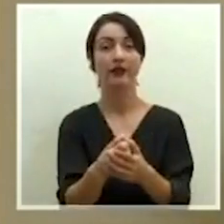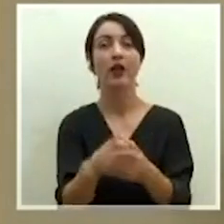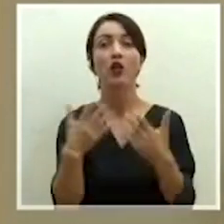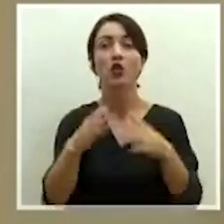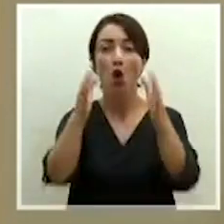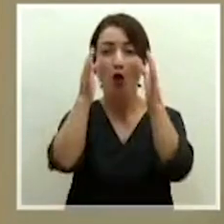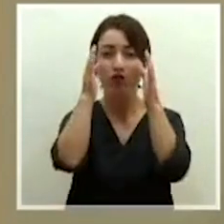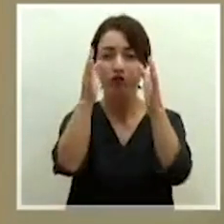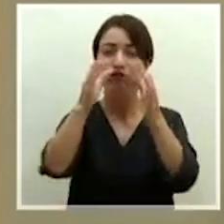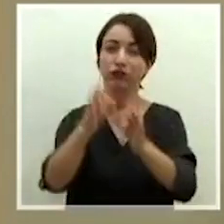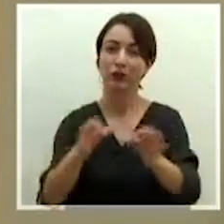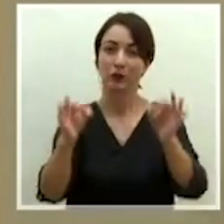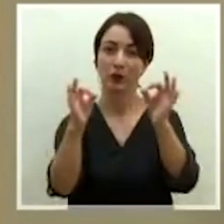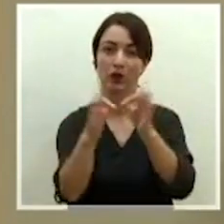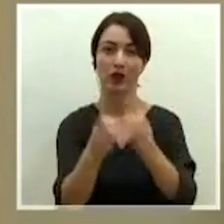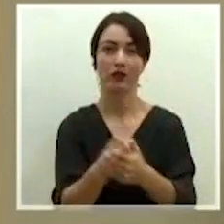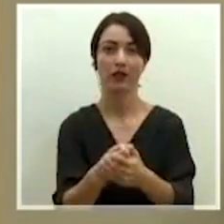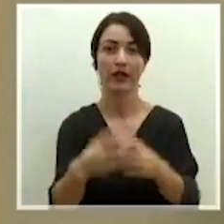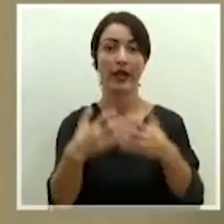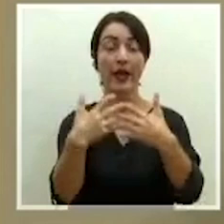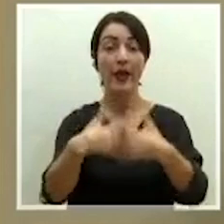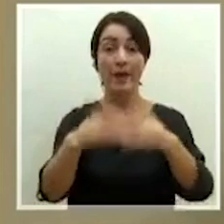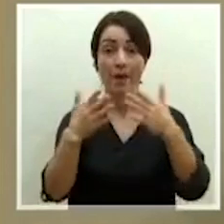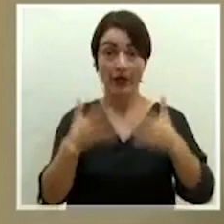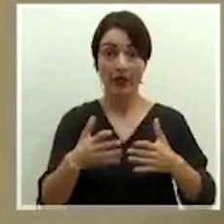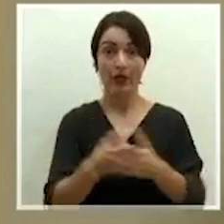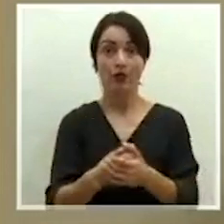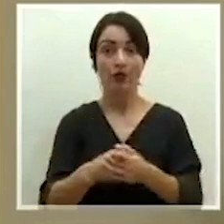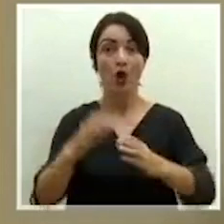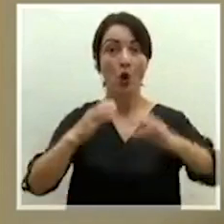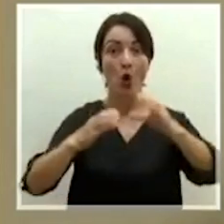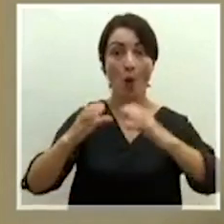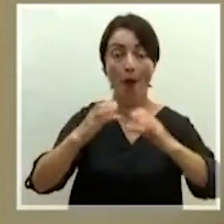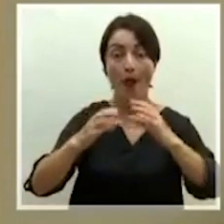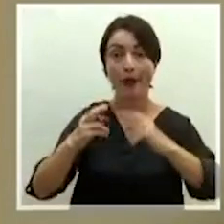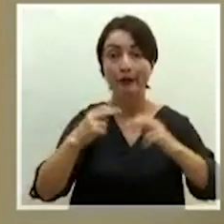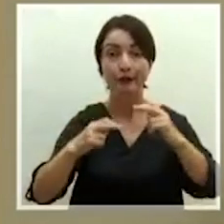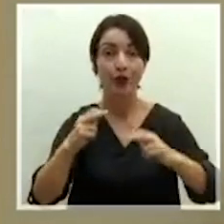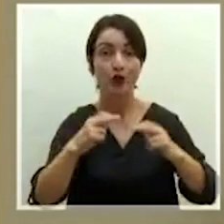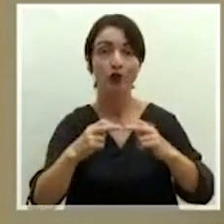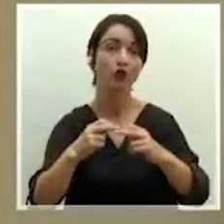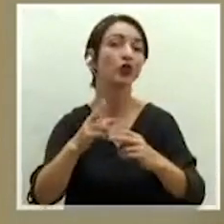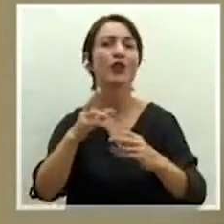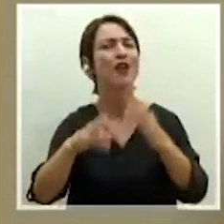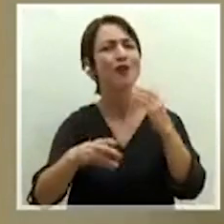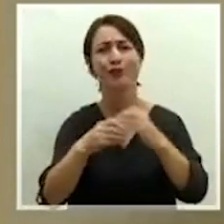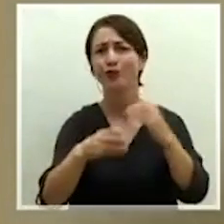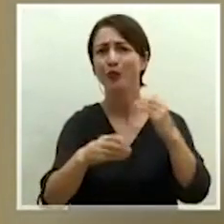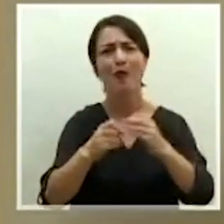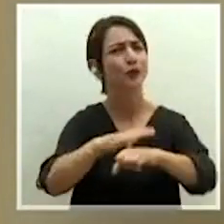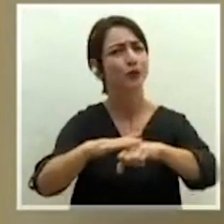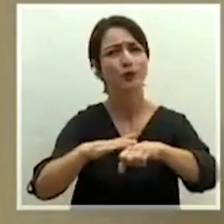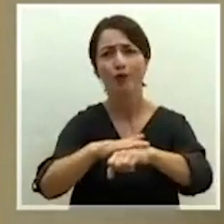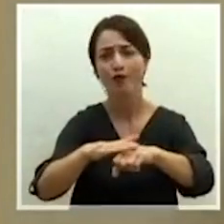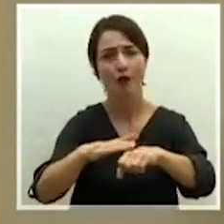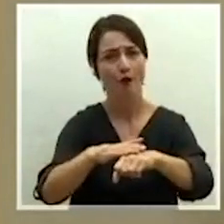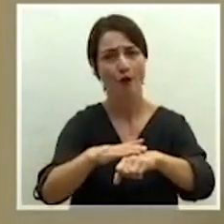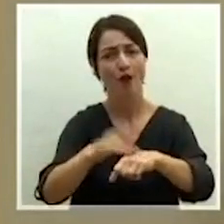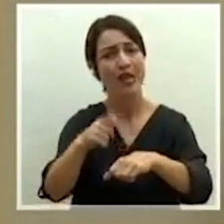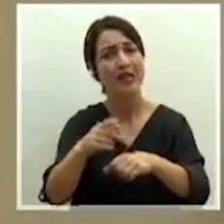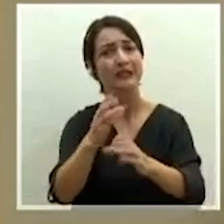vehemente a los empresarios, a los comerciantes, que nos sumemos, por favor, en esta cruzada de